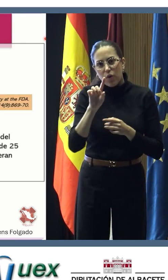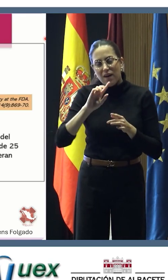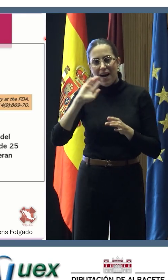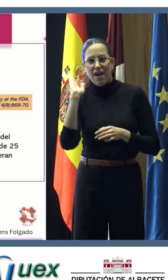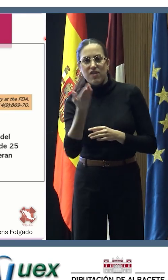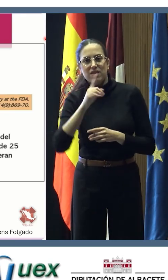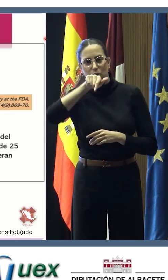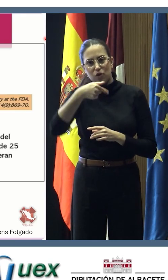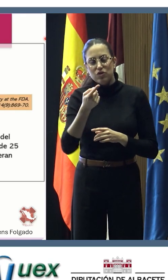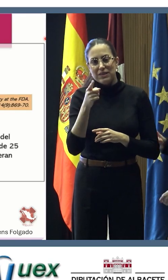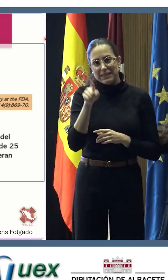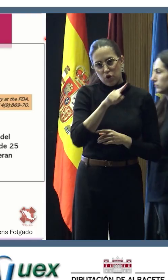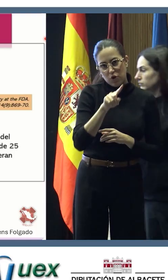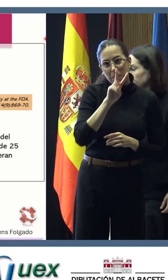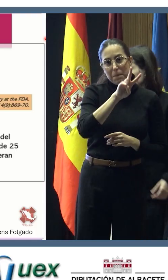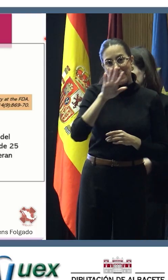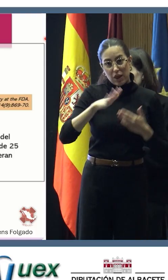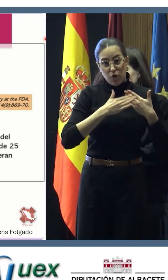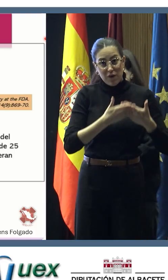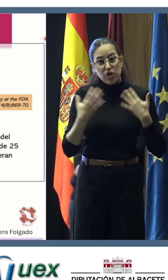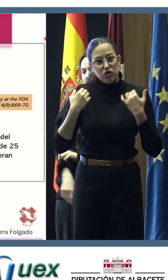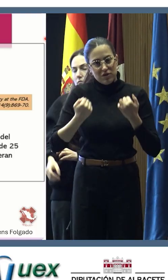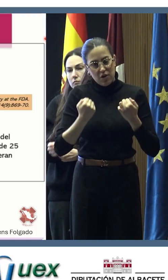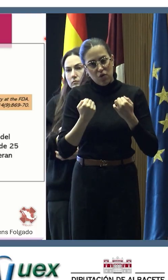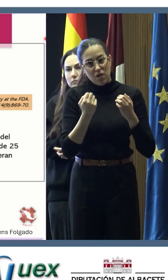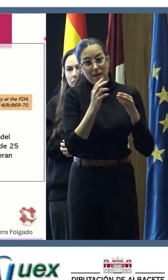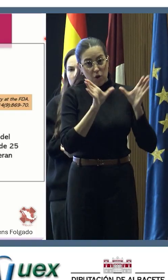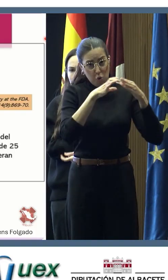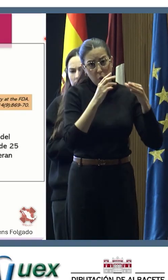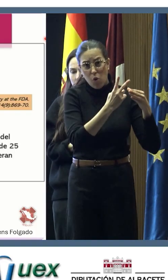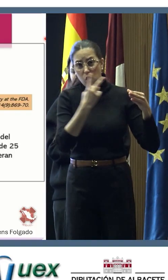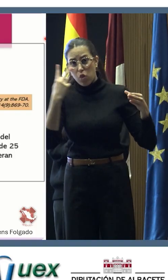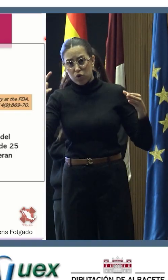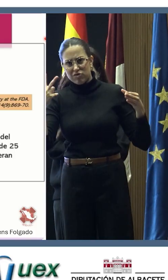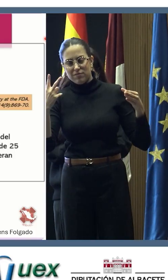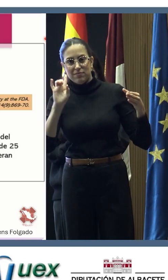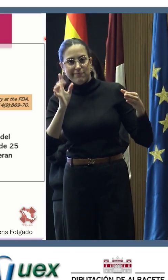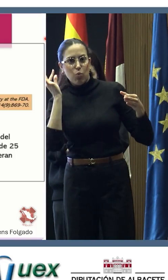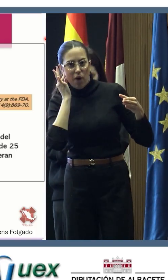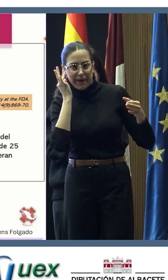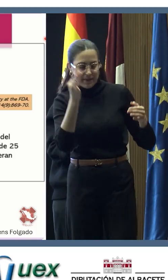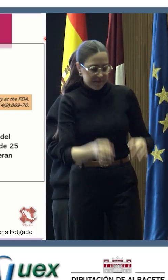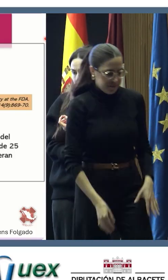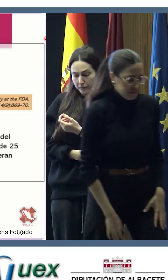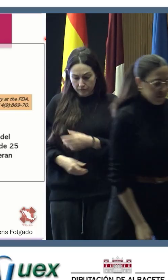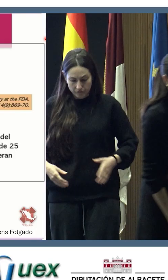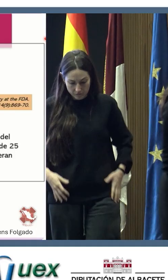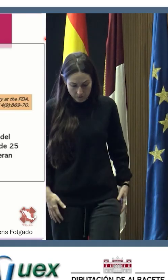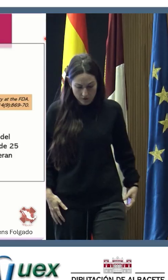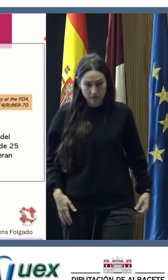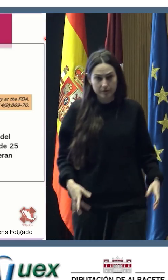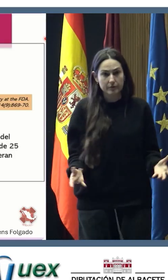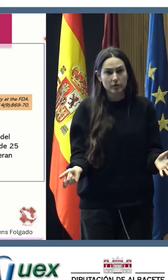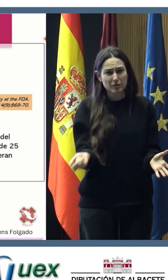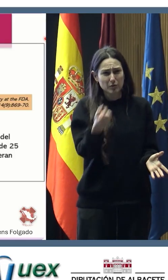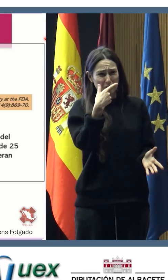25 voluntarios sanos, de los cuales solo 2 fueron mujeres. O sea, es un